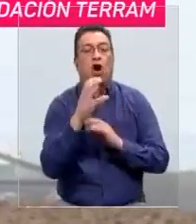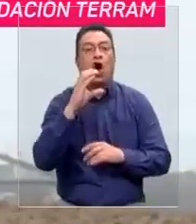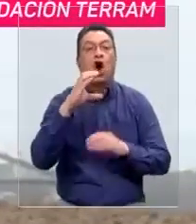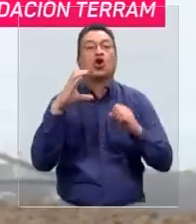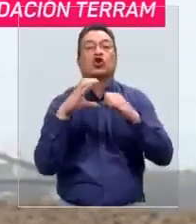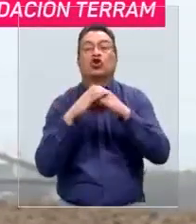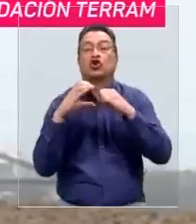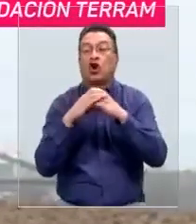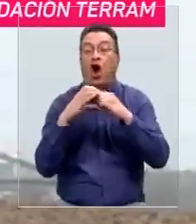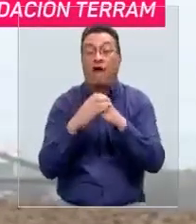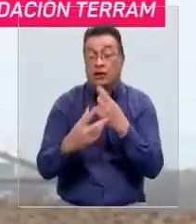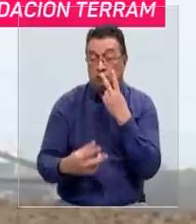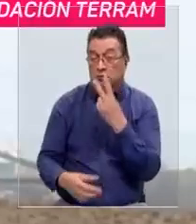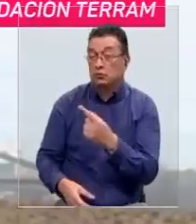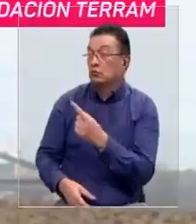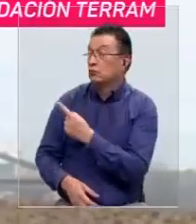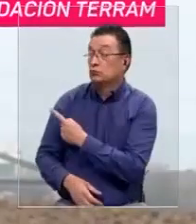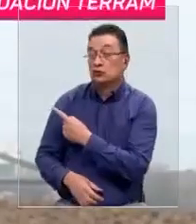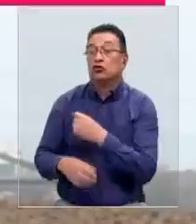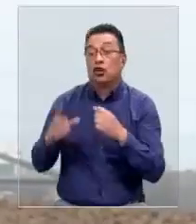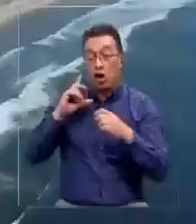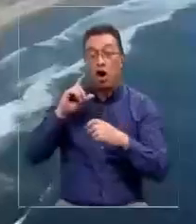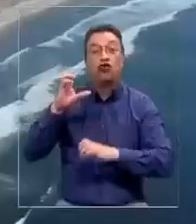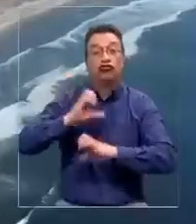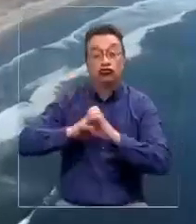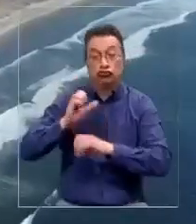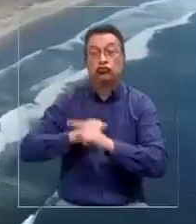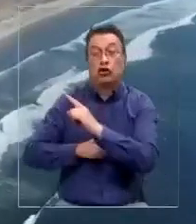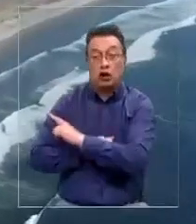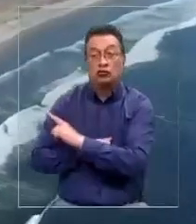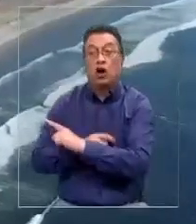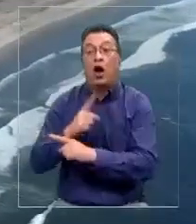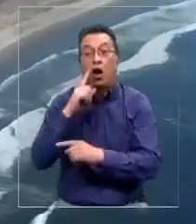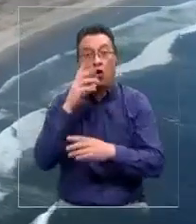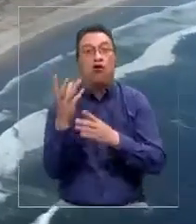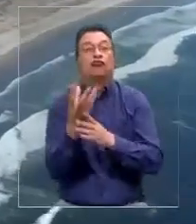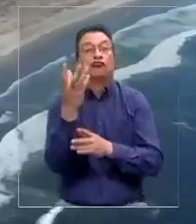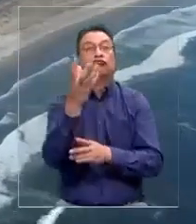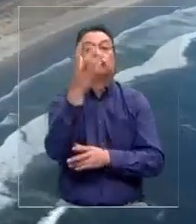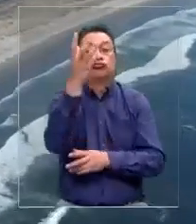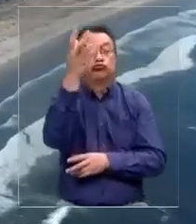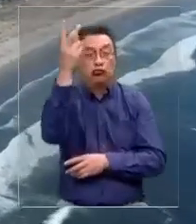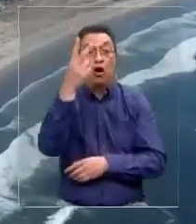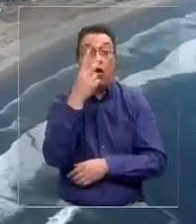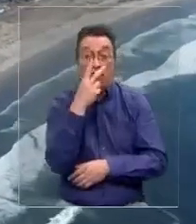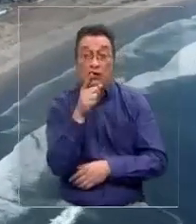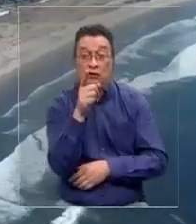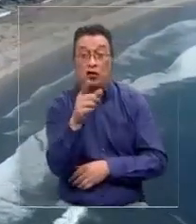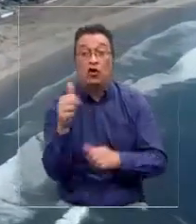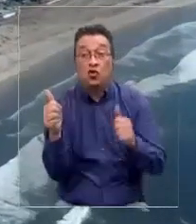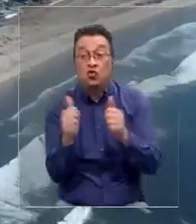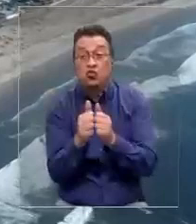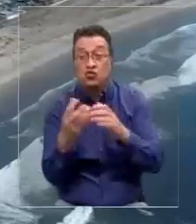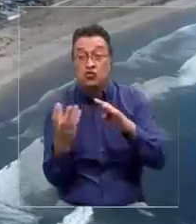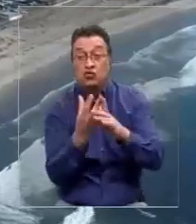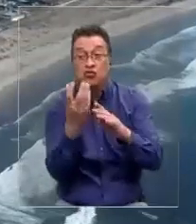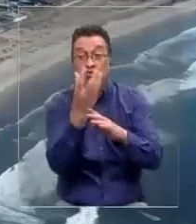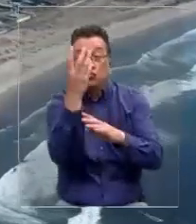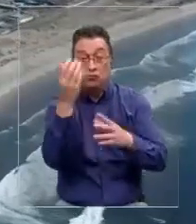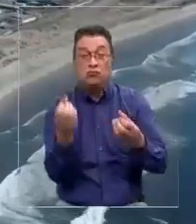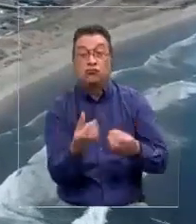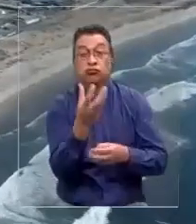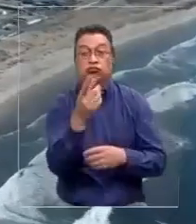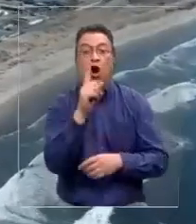cobre. Ahí podemos ver que la fundición está allá. Se ven algunos vapores que van surgiendo y también junto con esos vapores por su